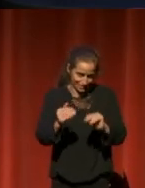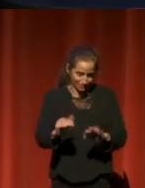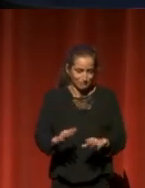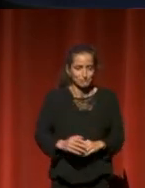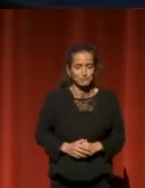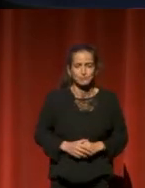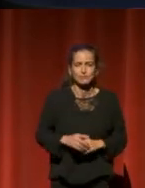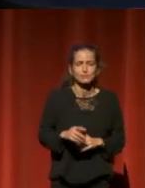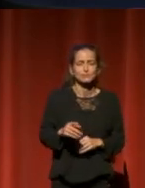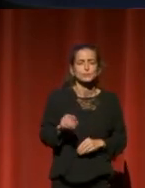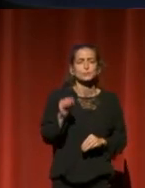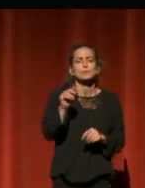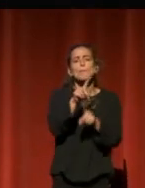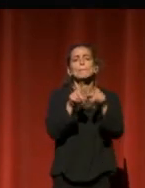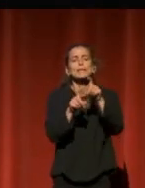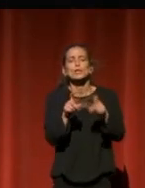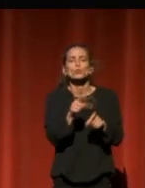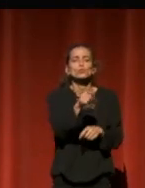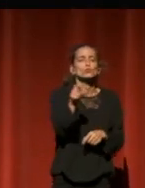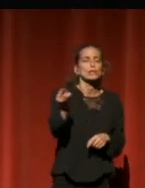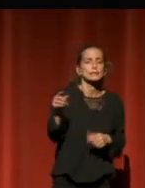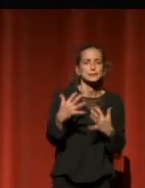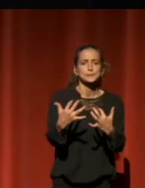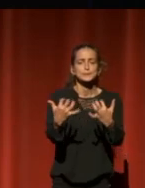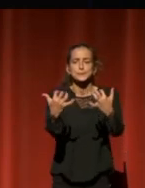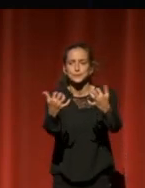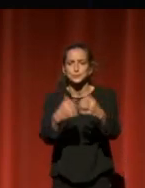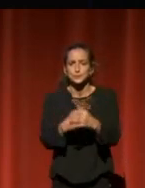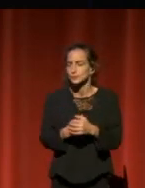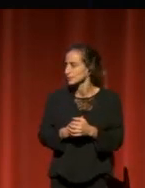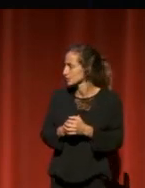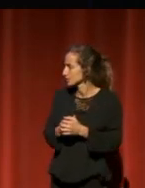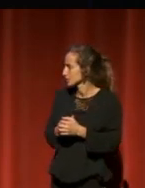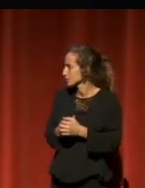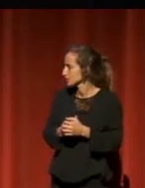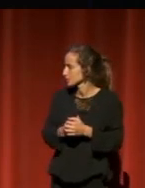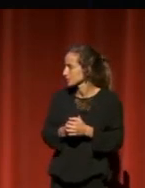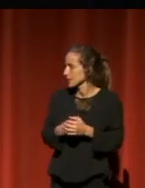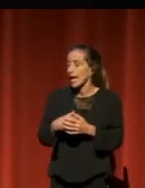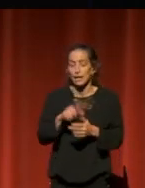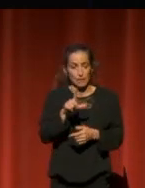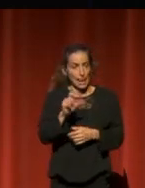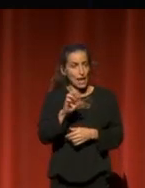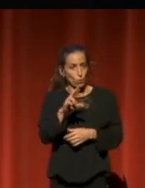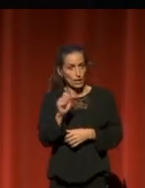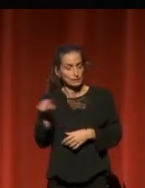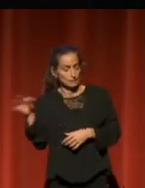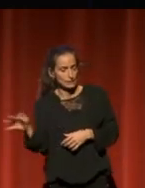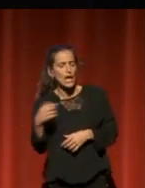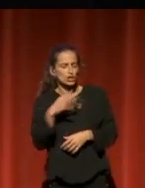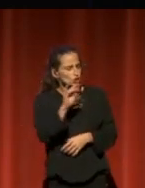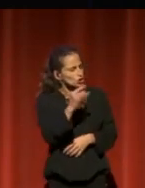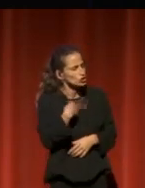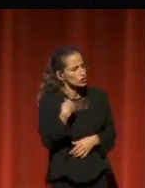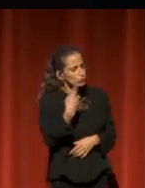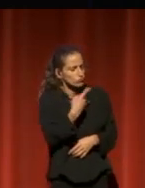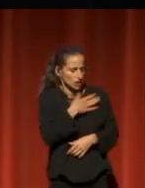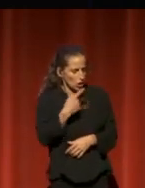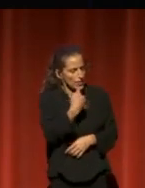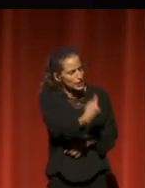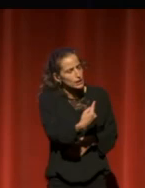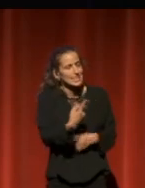Y Laura me parece que igual quería... Muy rápido, sí. Muy rápido. No, iba a decir que estaba totalmente de acuerdo, que creo que esos estudios y esos advocacy son muy necesarios,